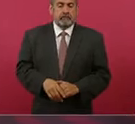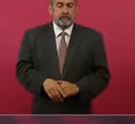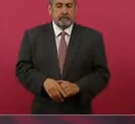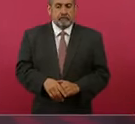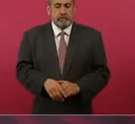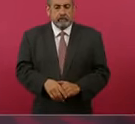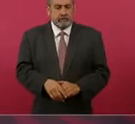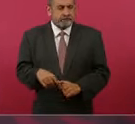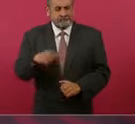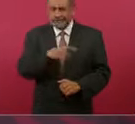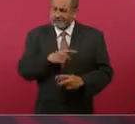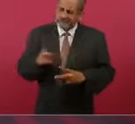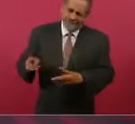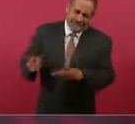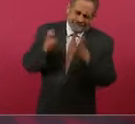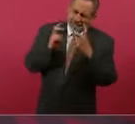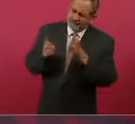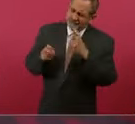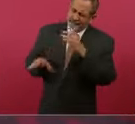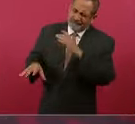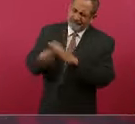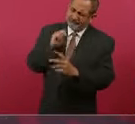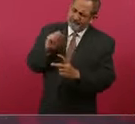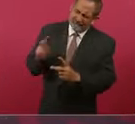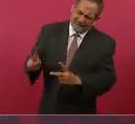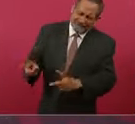Saquearon por completo al país.